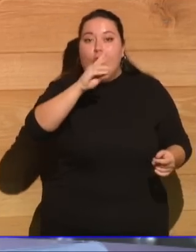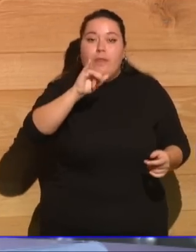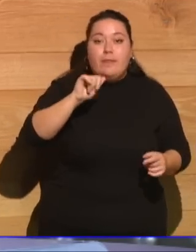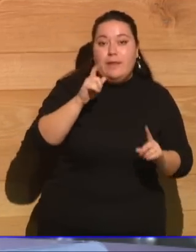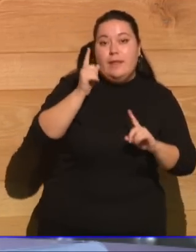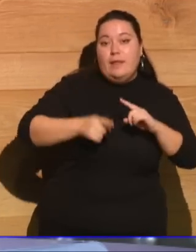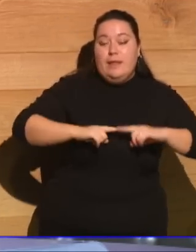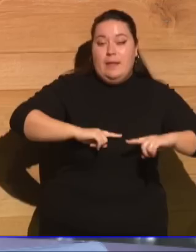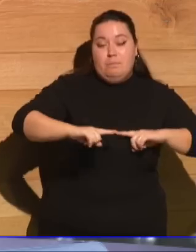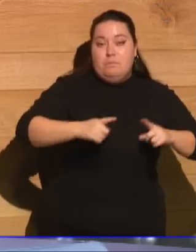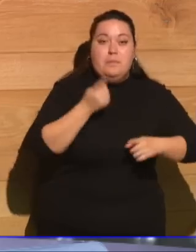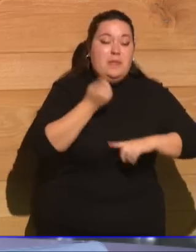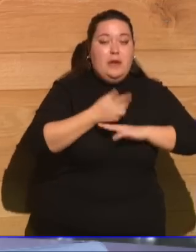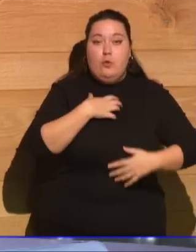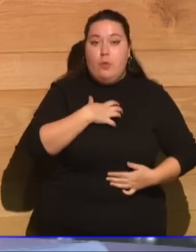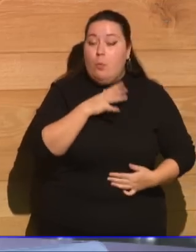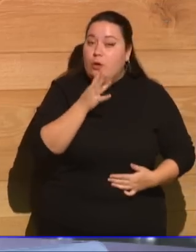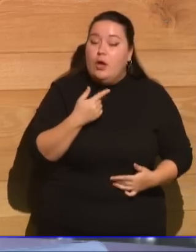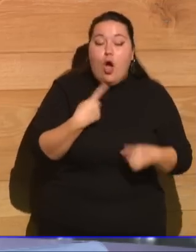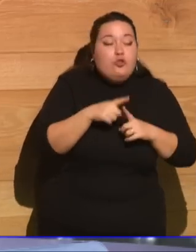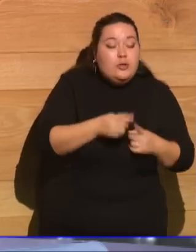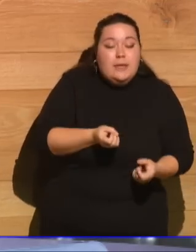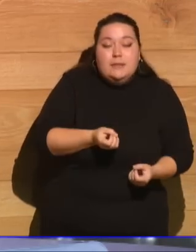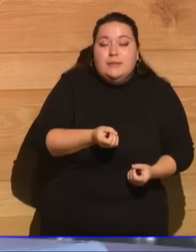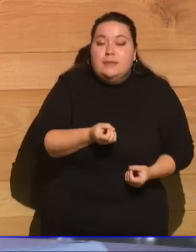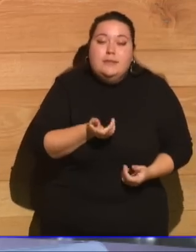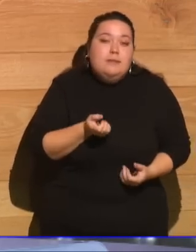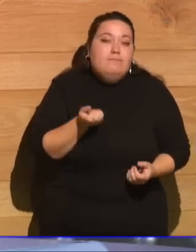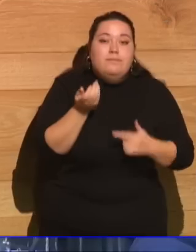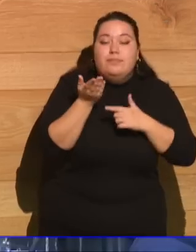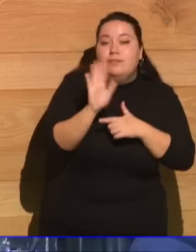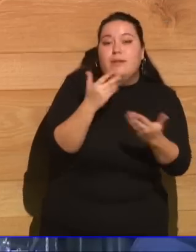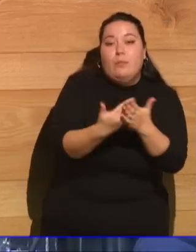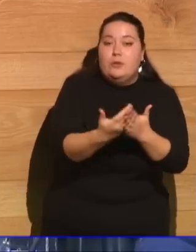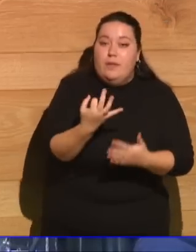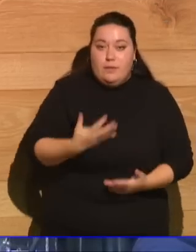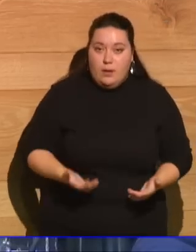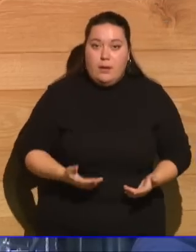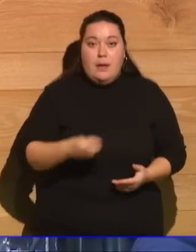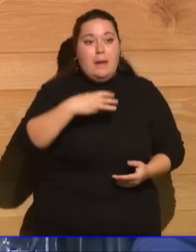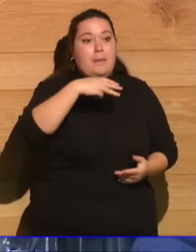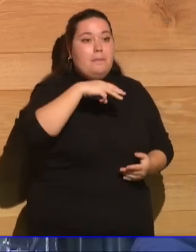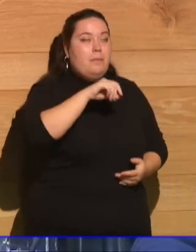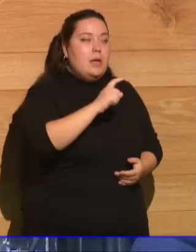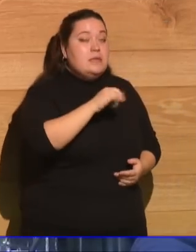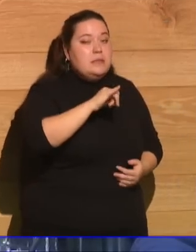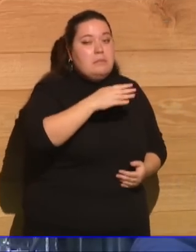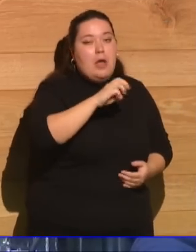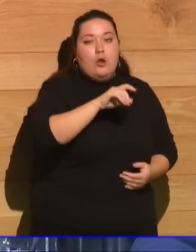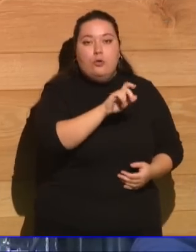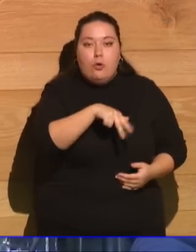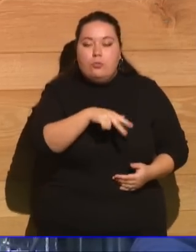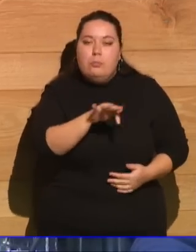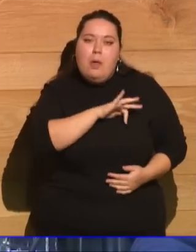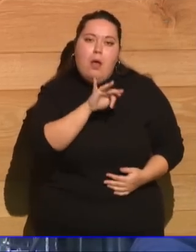no había demostrado cosas. Hay cosas que demostrar al margen de la taquilla que hace algo. Y Baxi Malone gana premios BAFTA a Cholón y